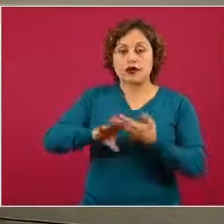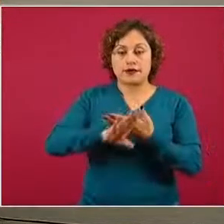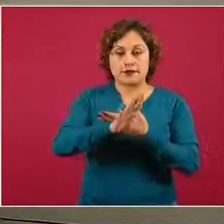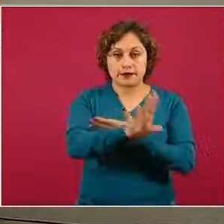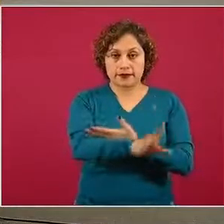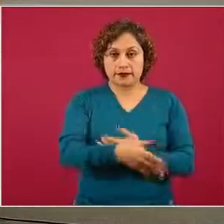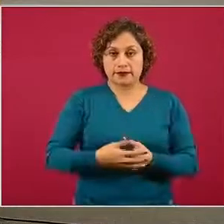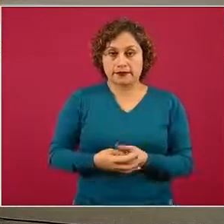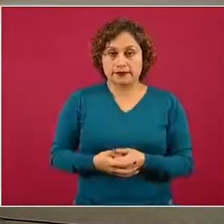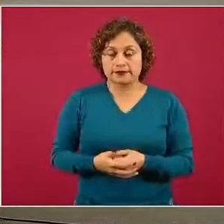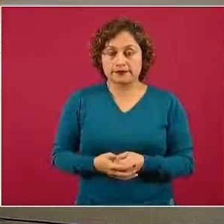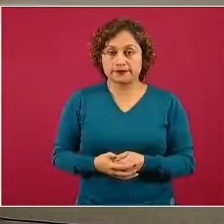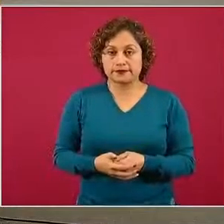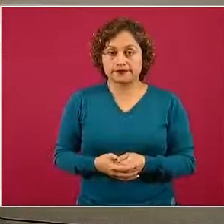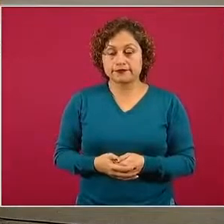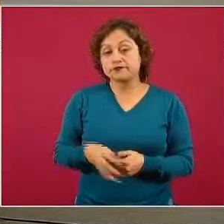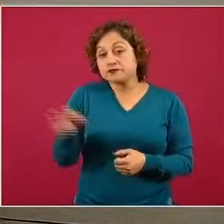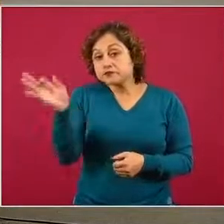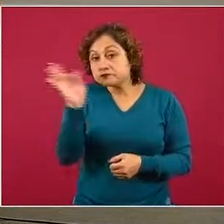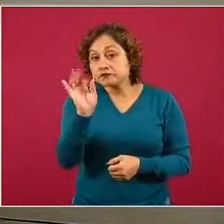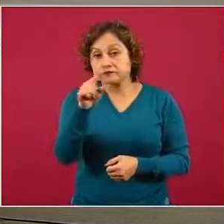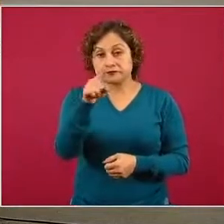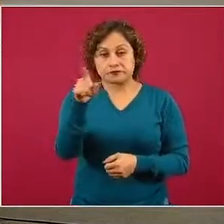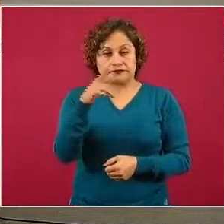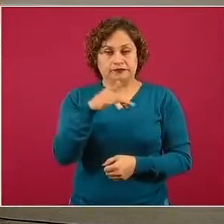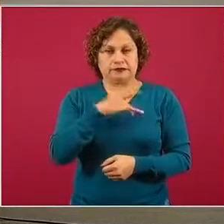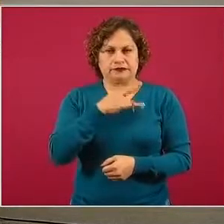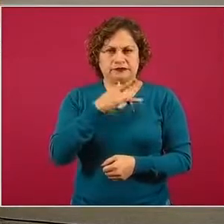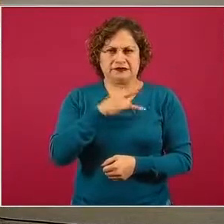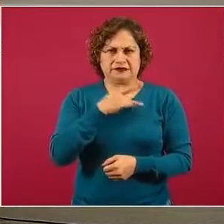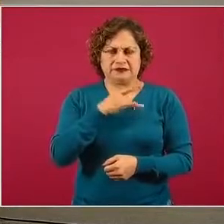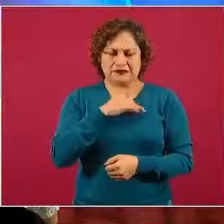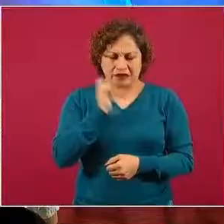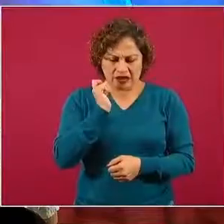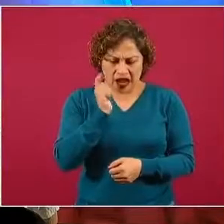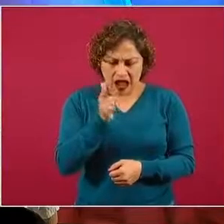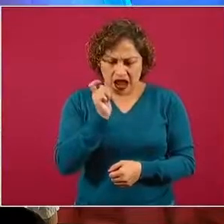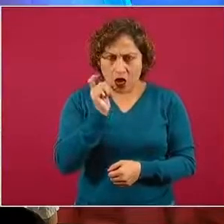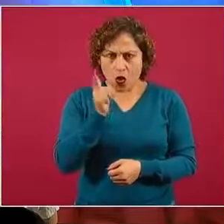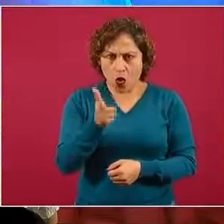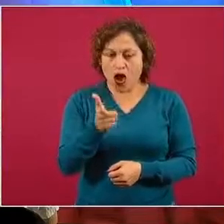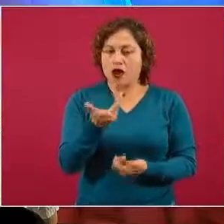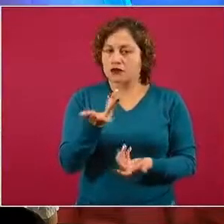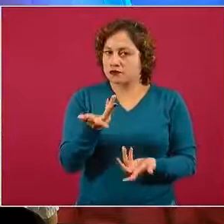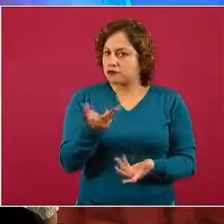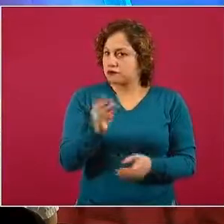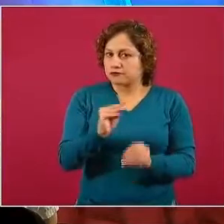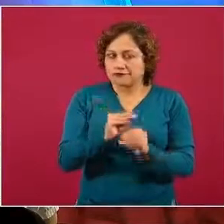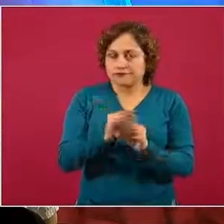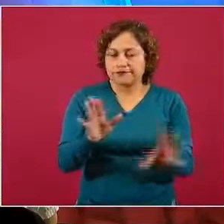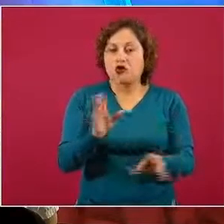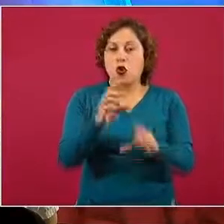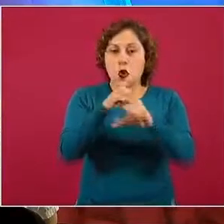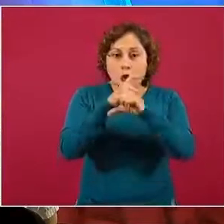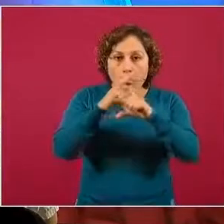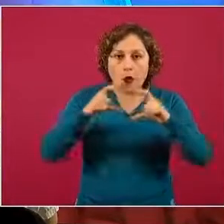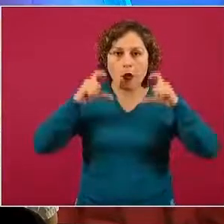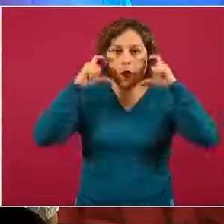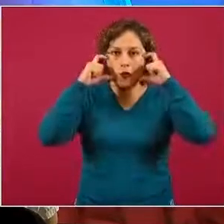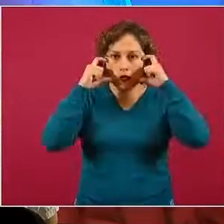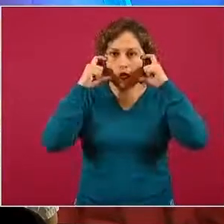enfermedad. Si tenemos signos y síntomas, todavía con mayor razón, usar el cubreboca de manera adecuada, que